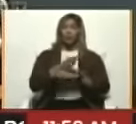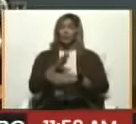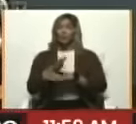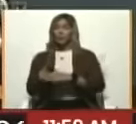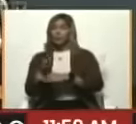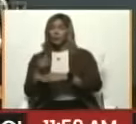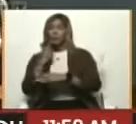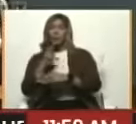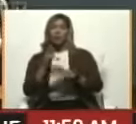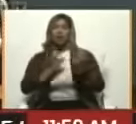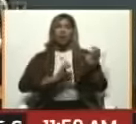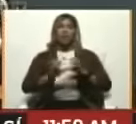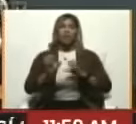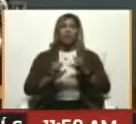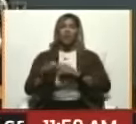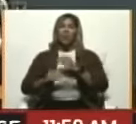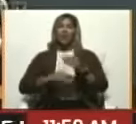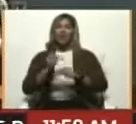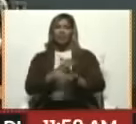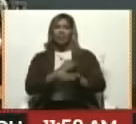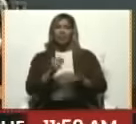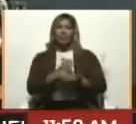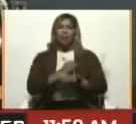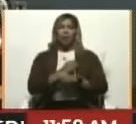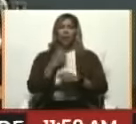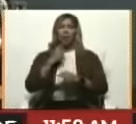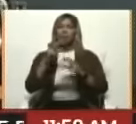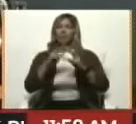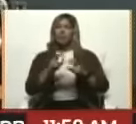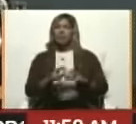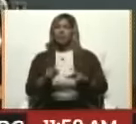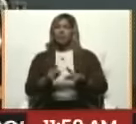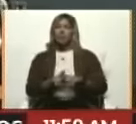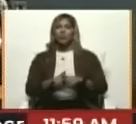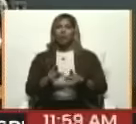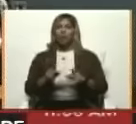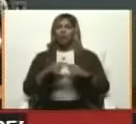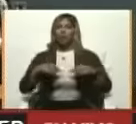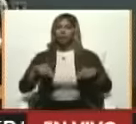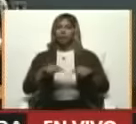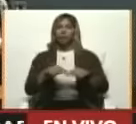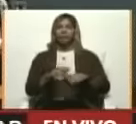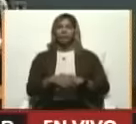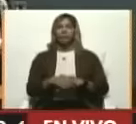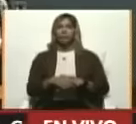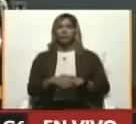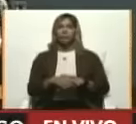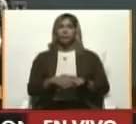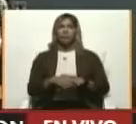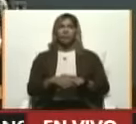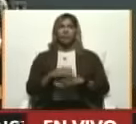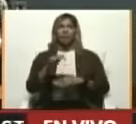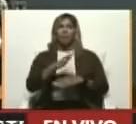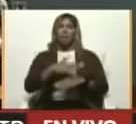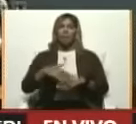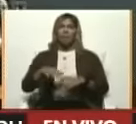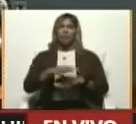y hace su trabajo como si fuera un despacho en las